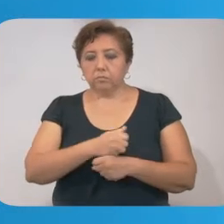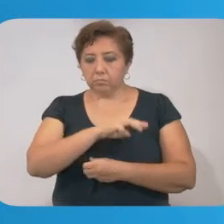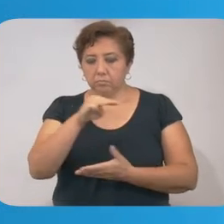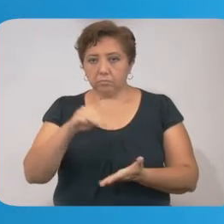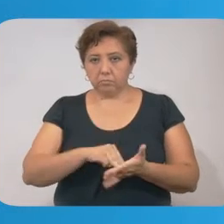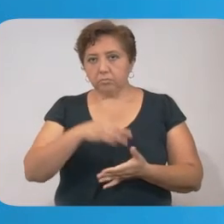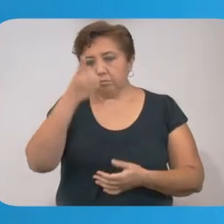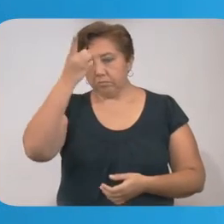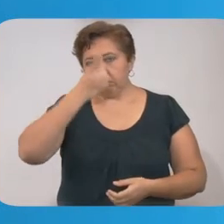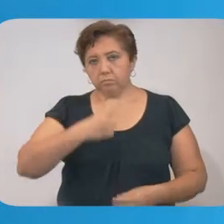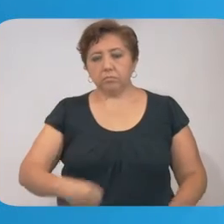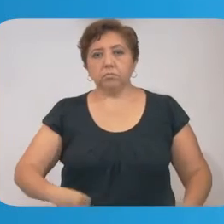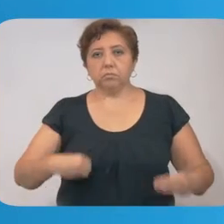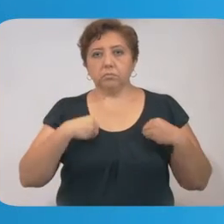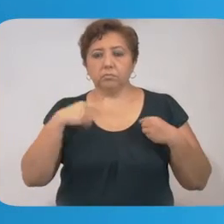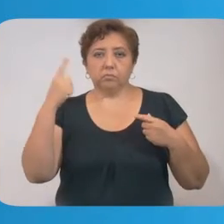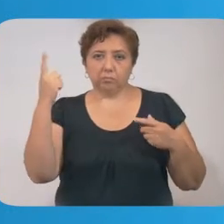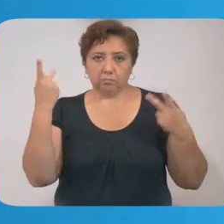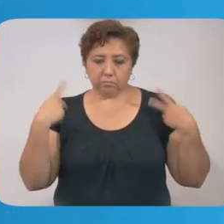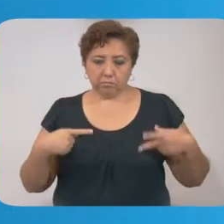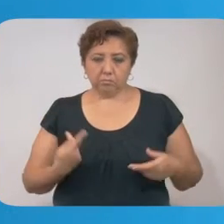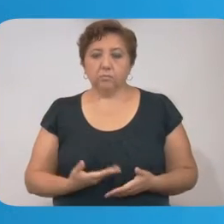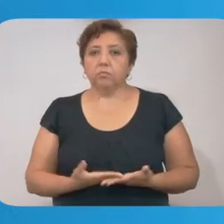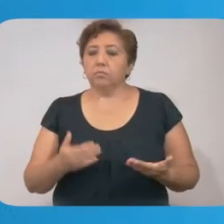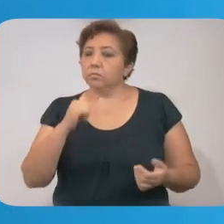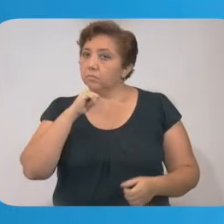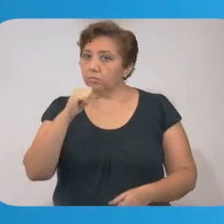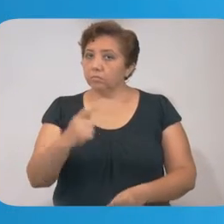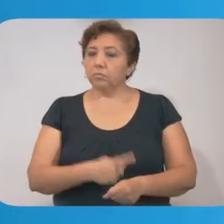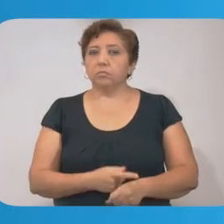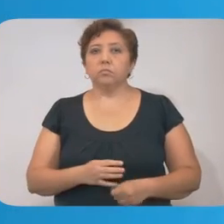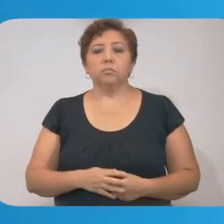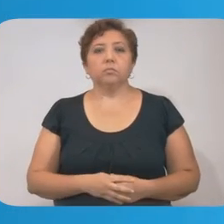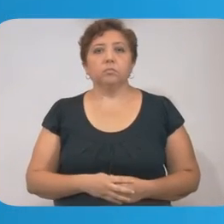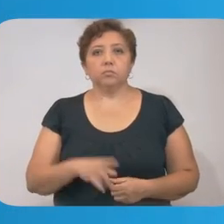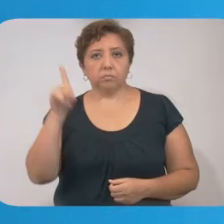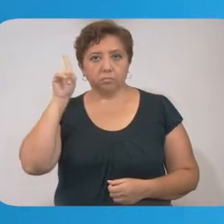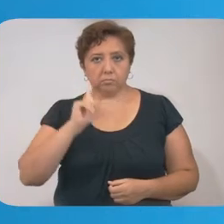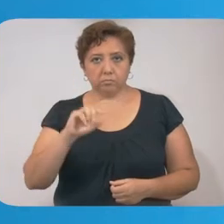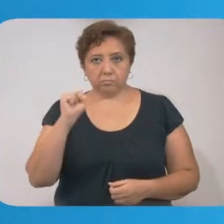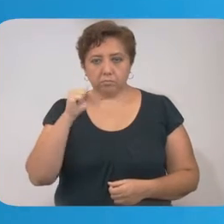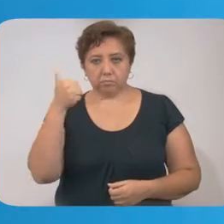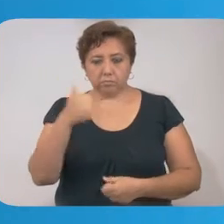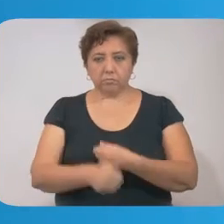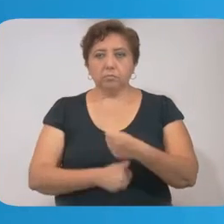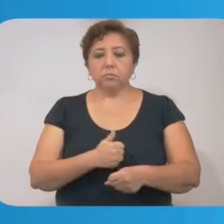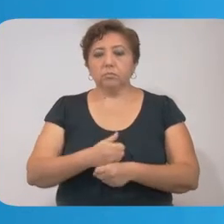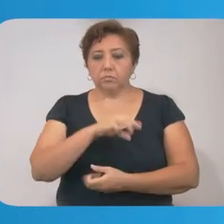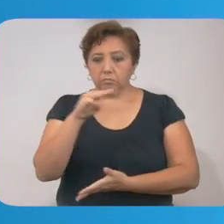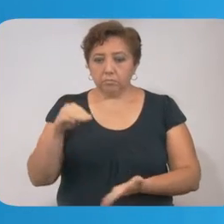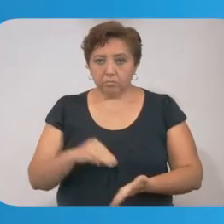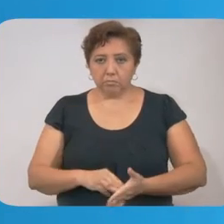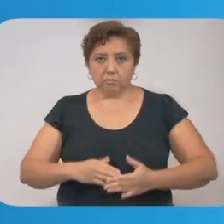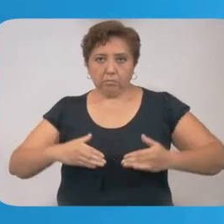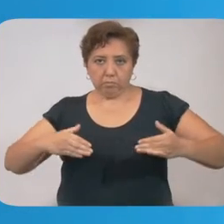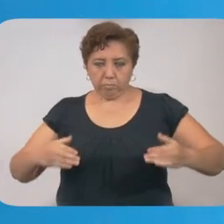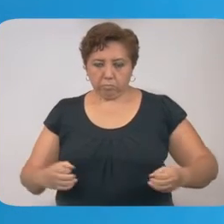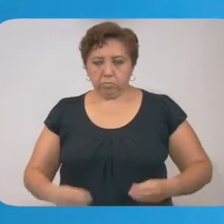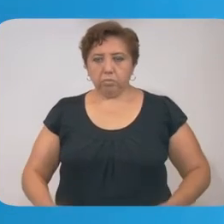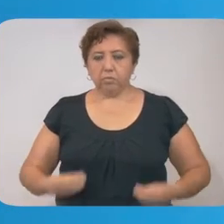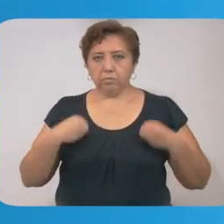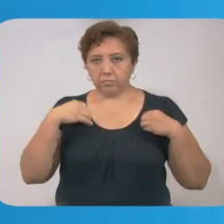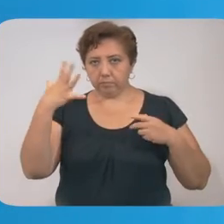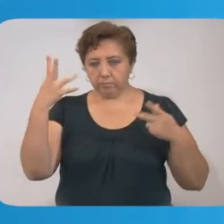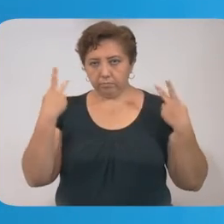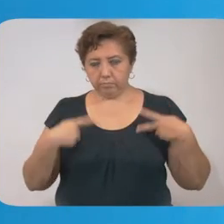una persona, hasta el momento asintomática. Mujer de 66 años de Mérida con obesidad, convivía con 5 contactos, los